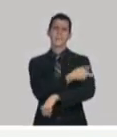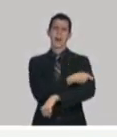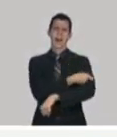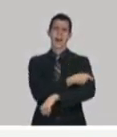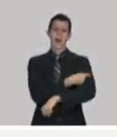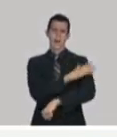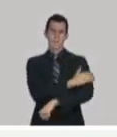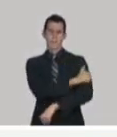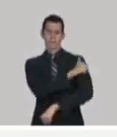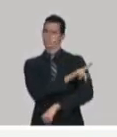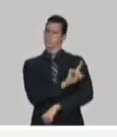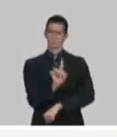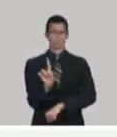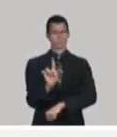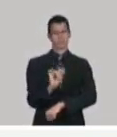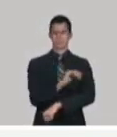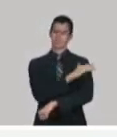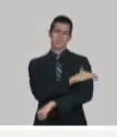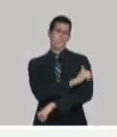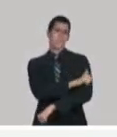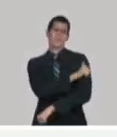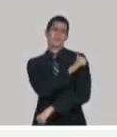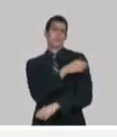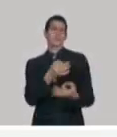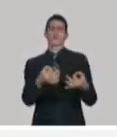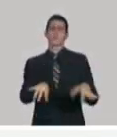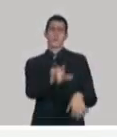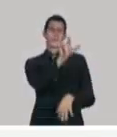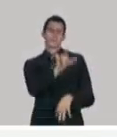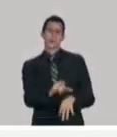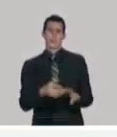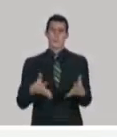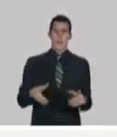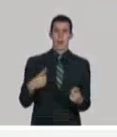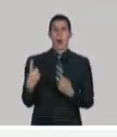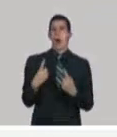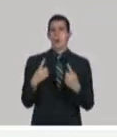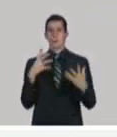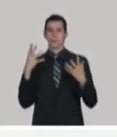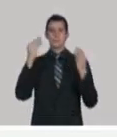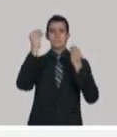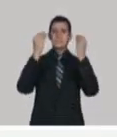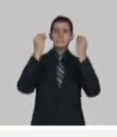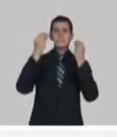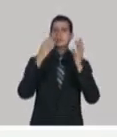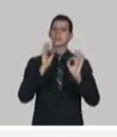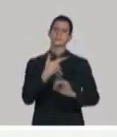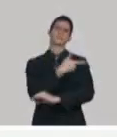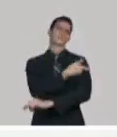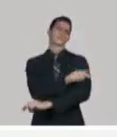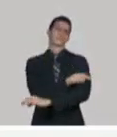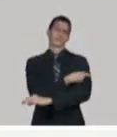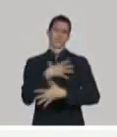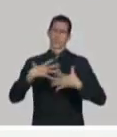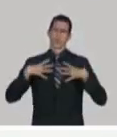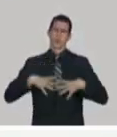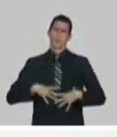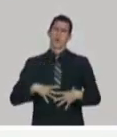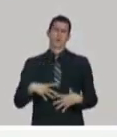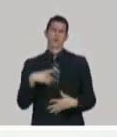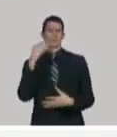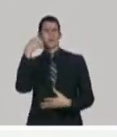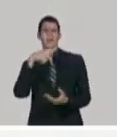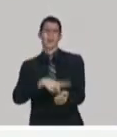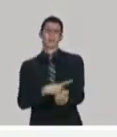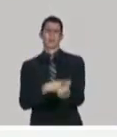adversos no se hizo solo de forma pasiva sino que se hizo de forma activa y se verificaron una